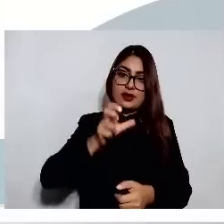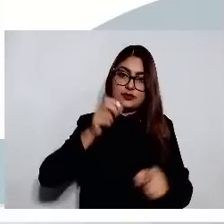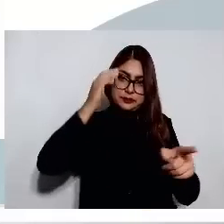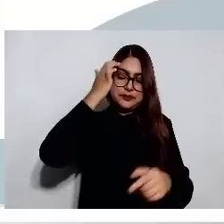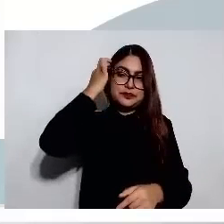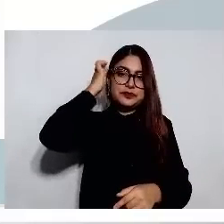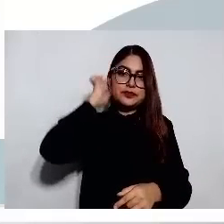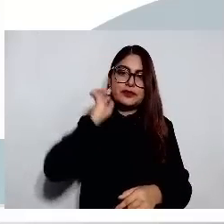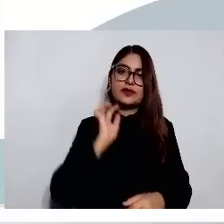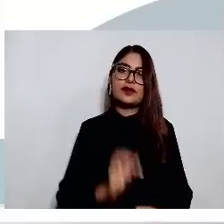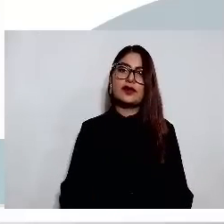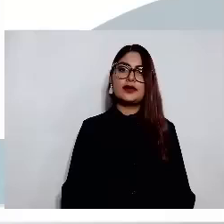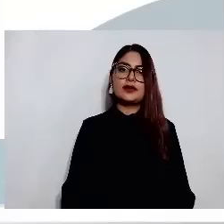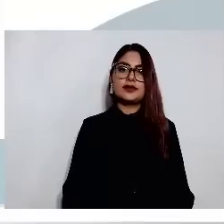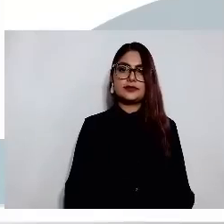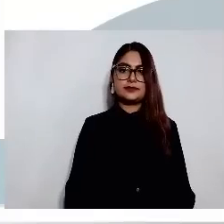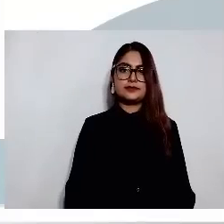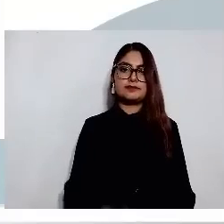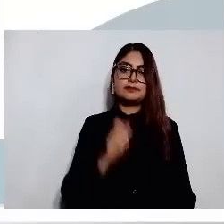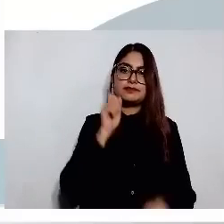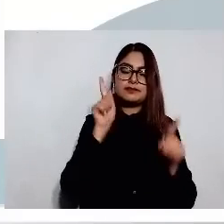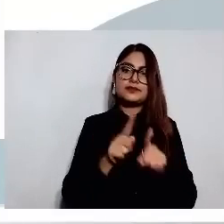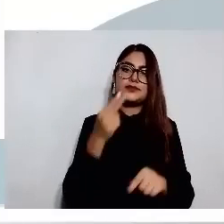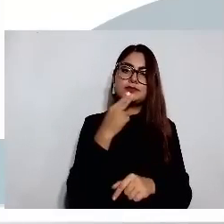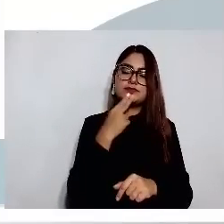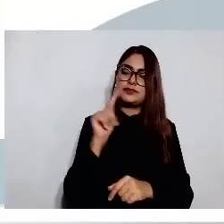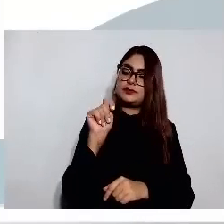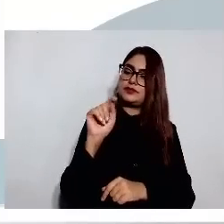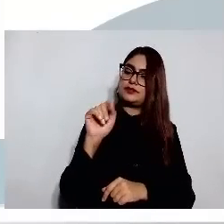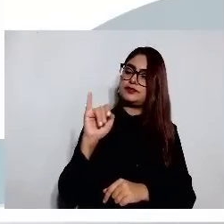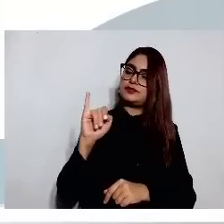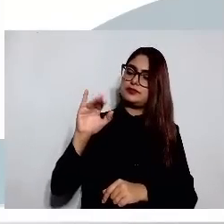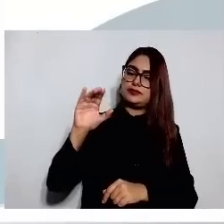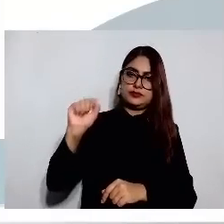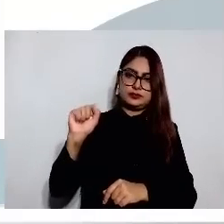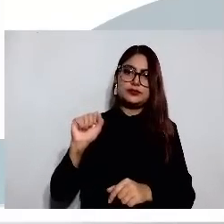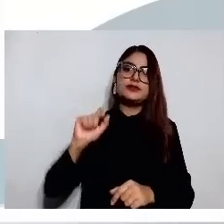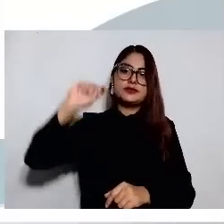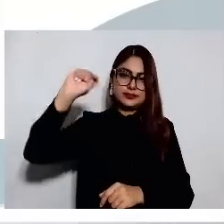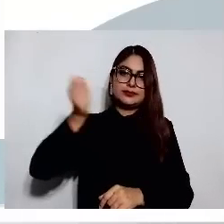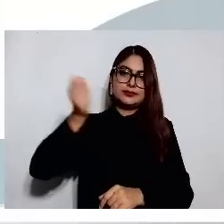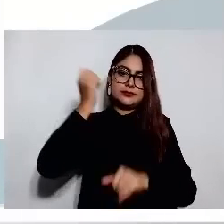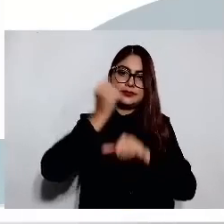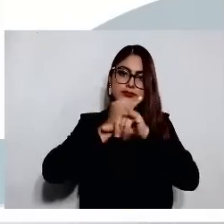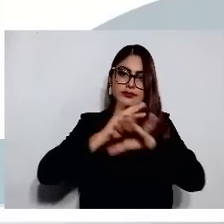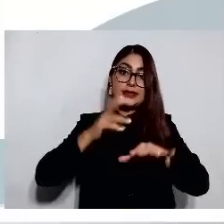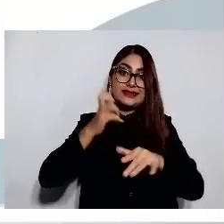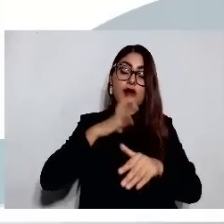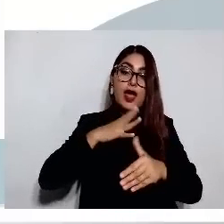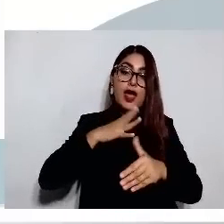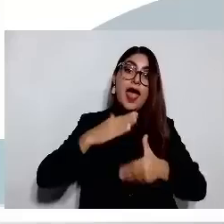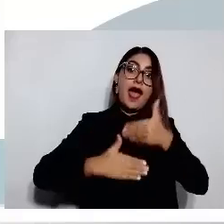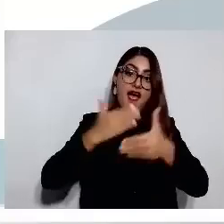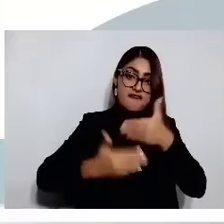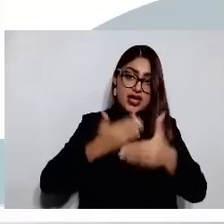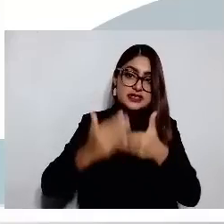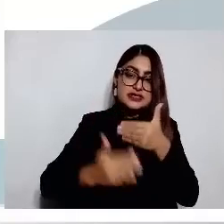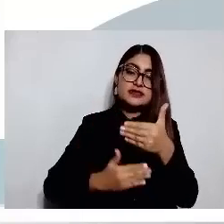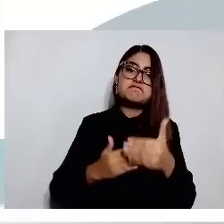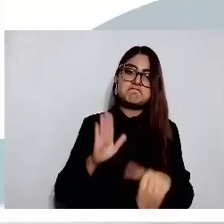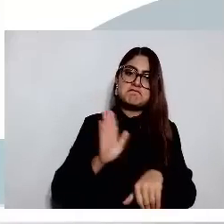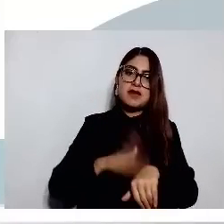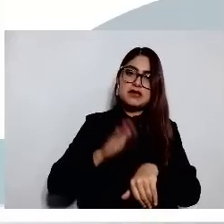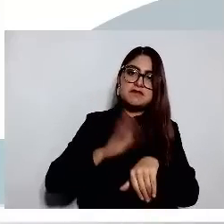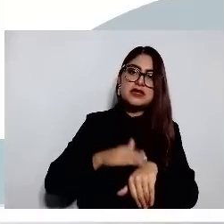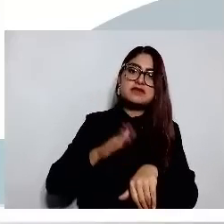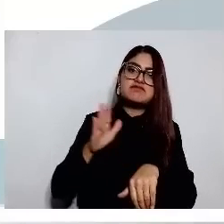El uso de tecnologías de la información, que esto vemos grandes avances, sobre todo a partir de la pandemia. Ahora les voy a